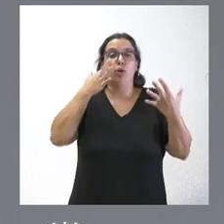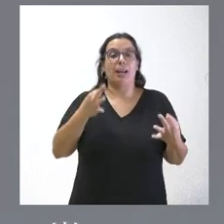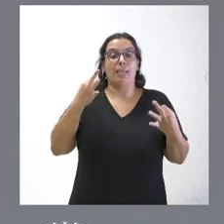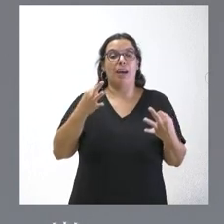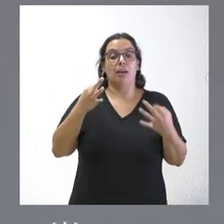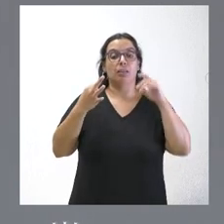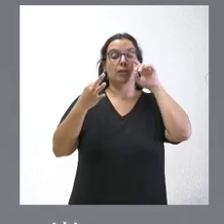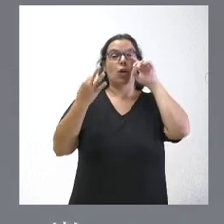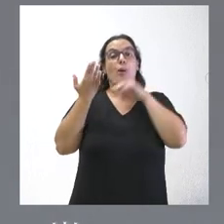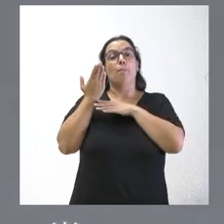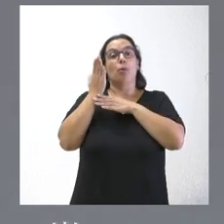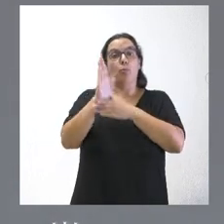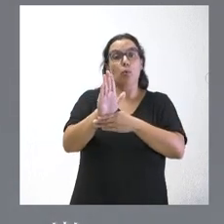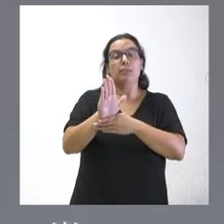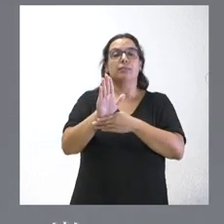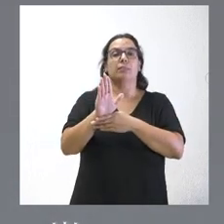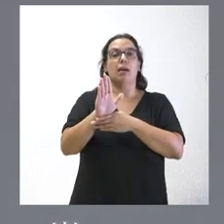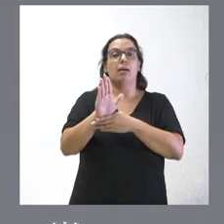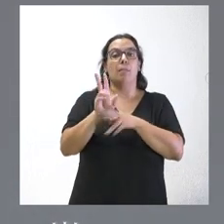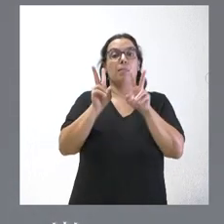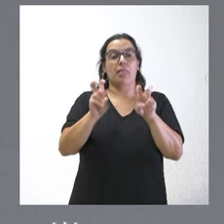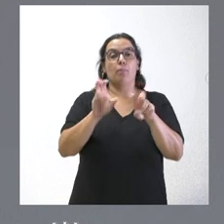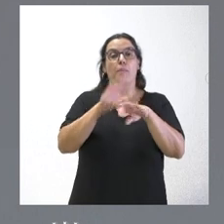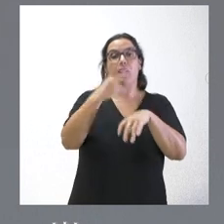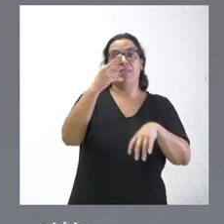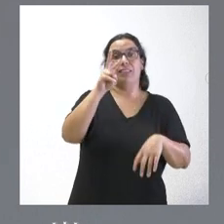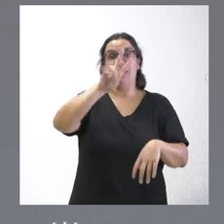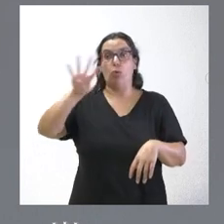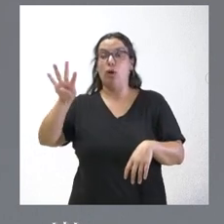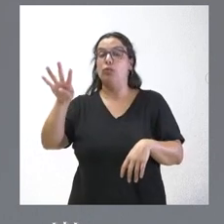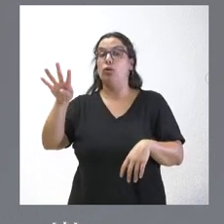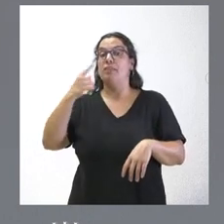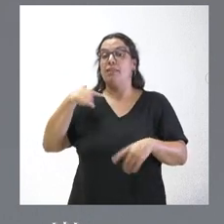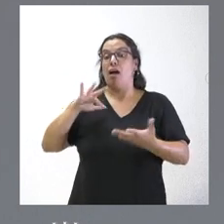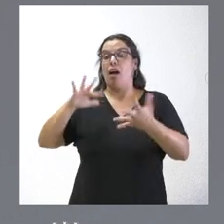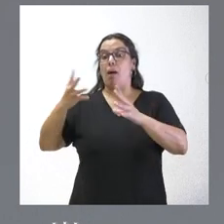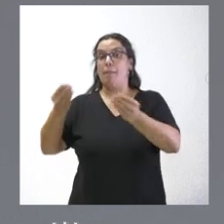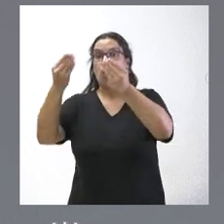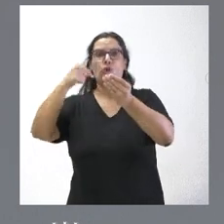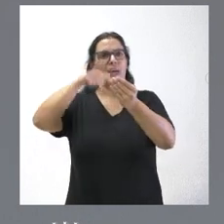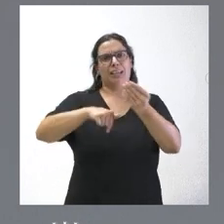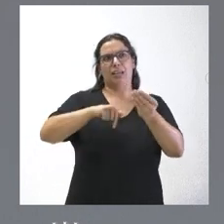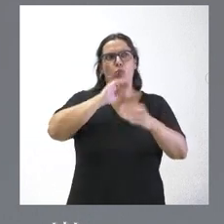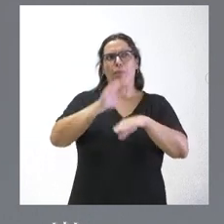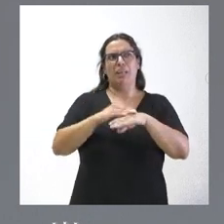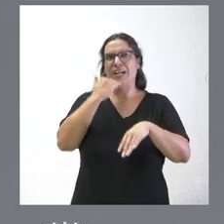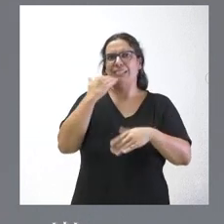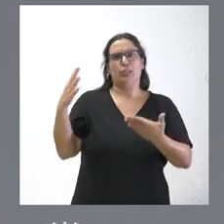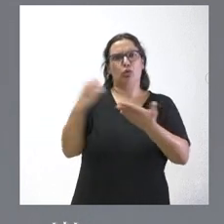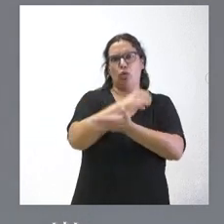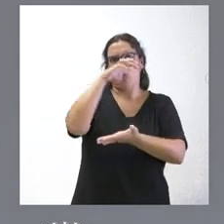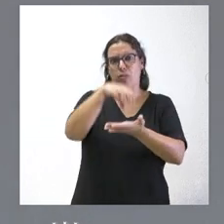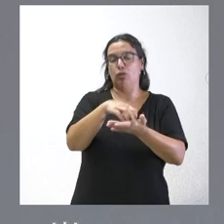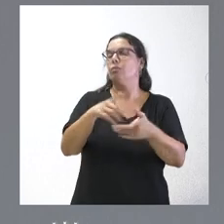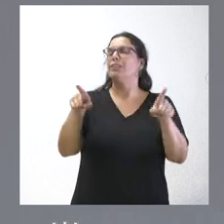de cara al 2024 en la comunidad cumplían prácticamente todos los centros de todas maneras